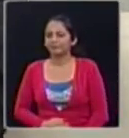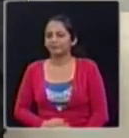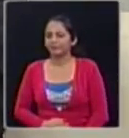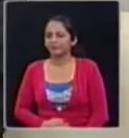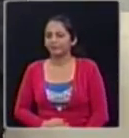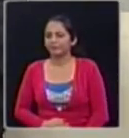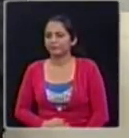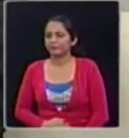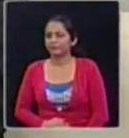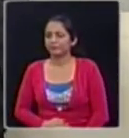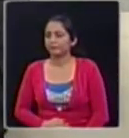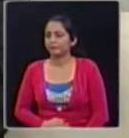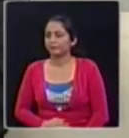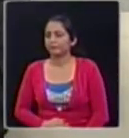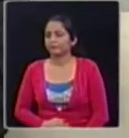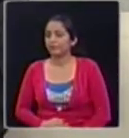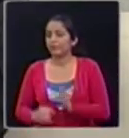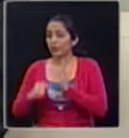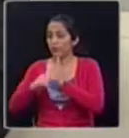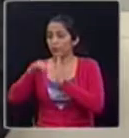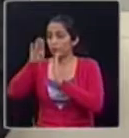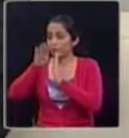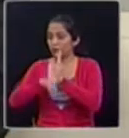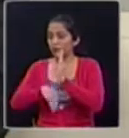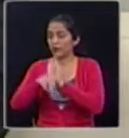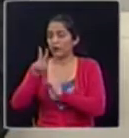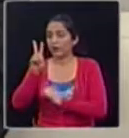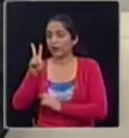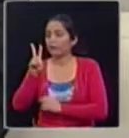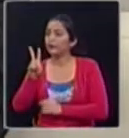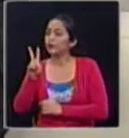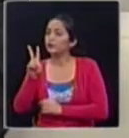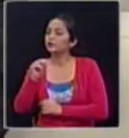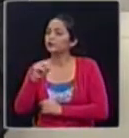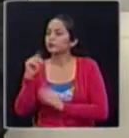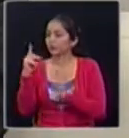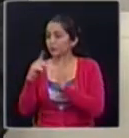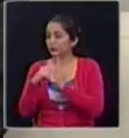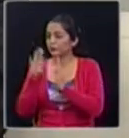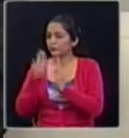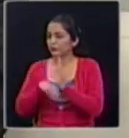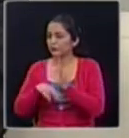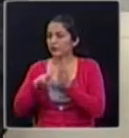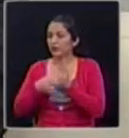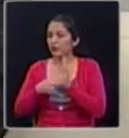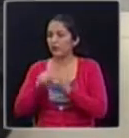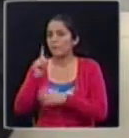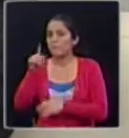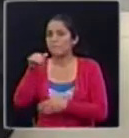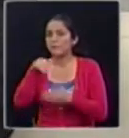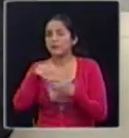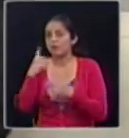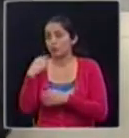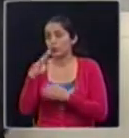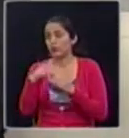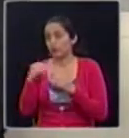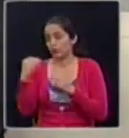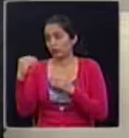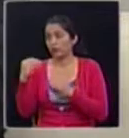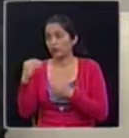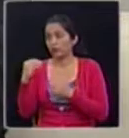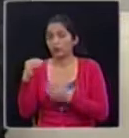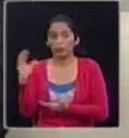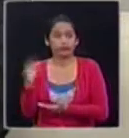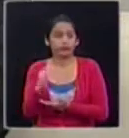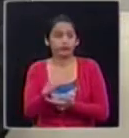bajar 2 puntos de IVA significa que van a bajar 1.000 millones de dólares de recaudación para el gobierno